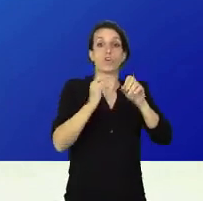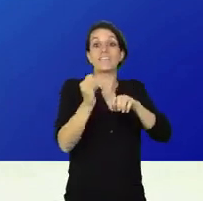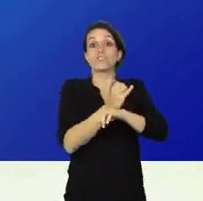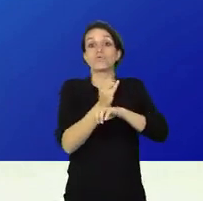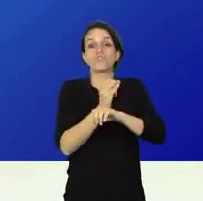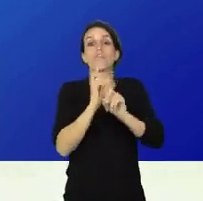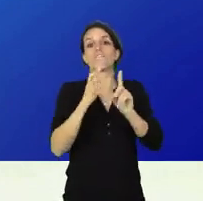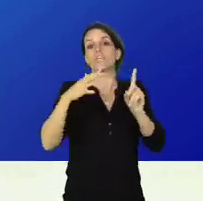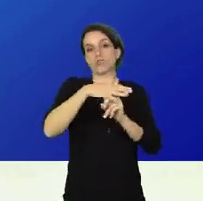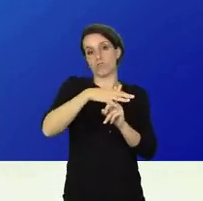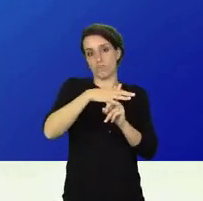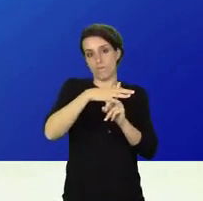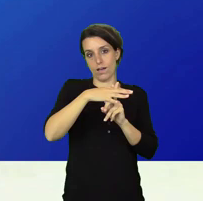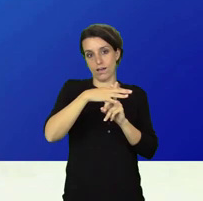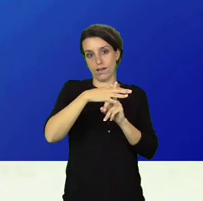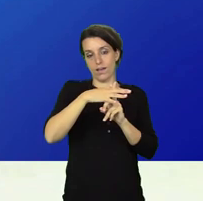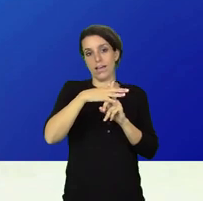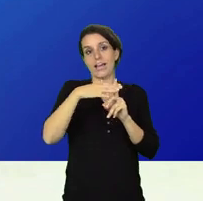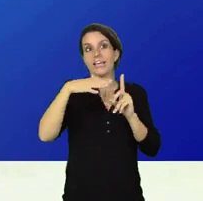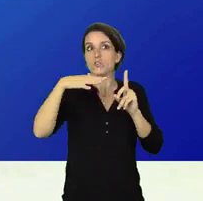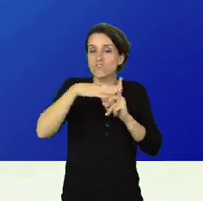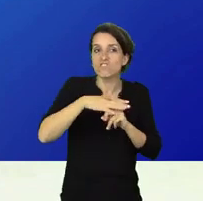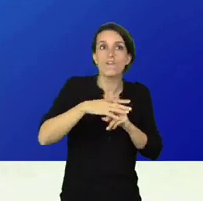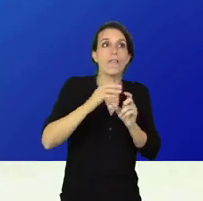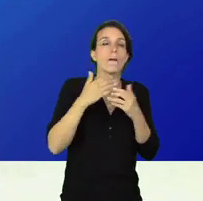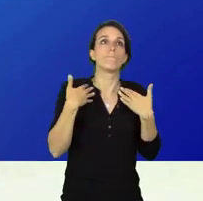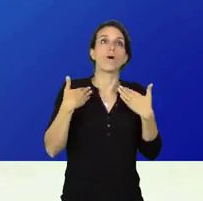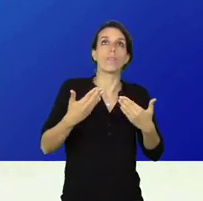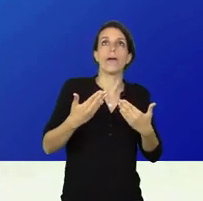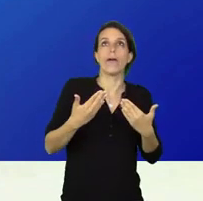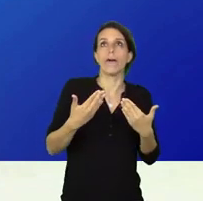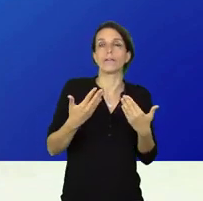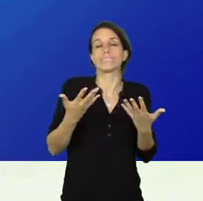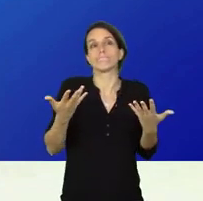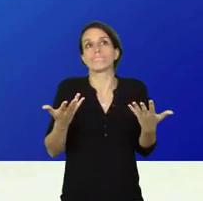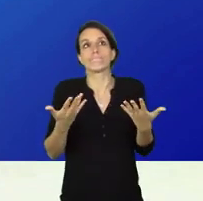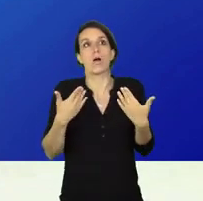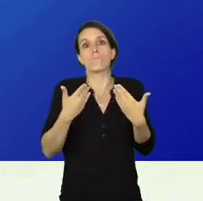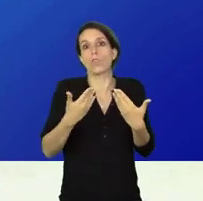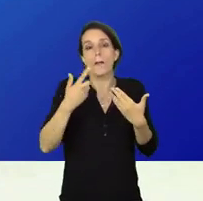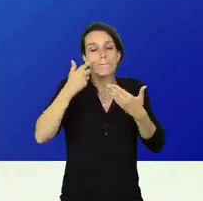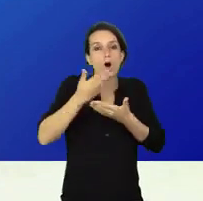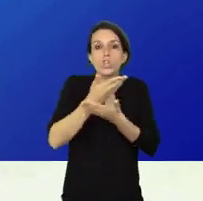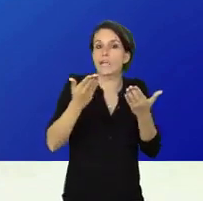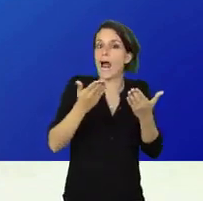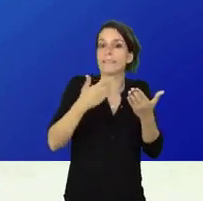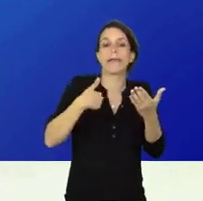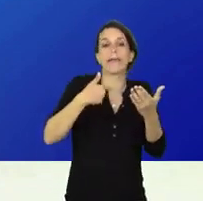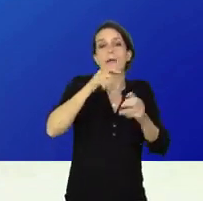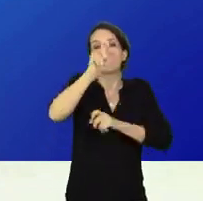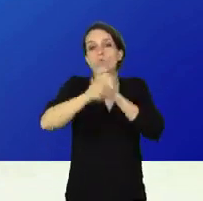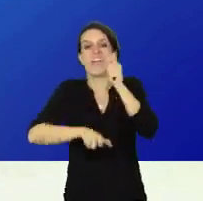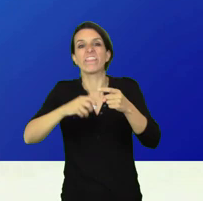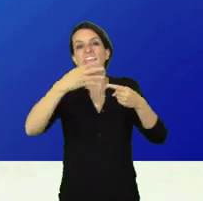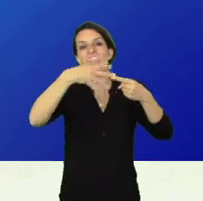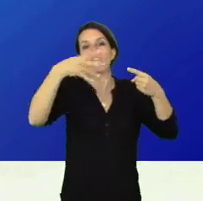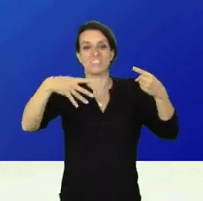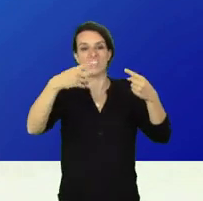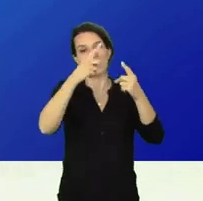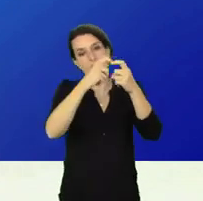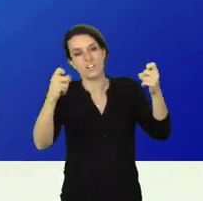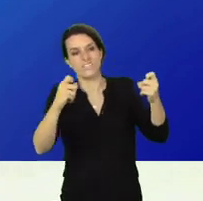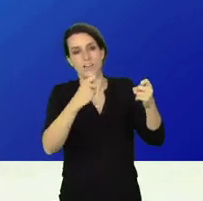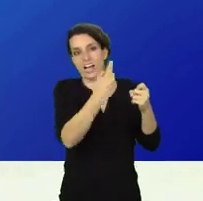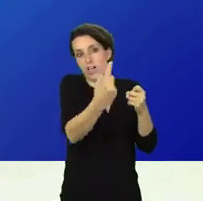de ser una institución inclusiva, de poder dar cuenta de la diversidad de sus